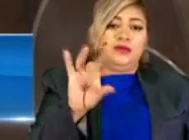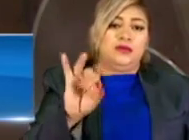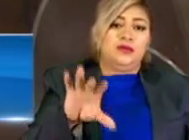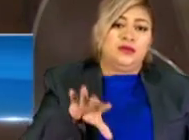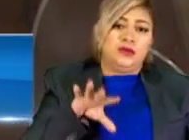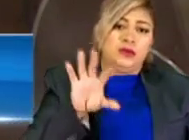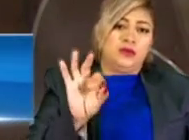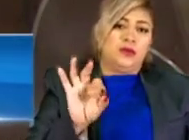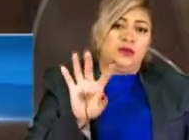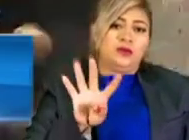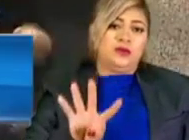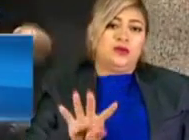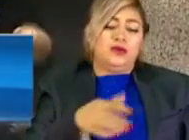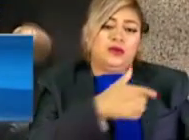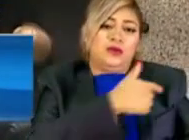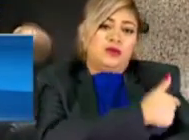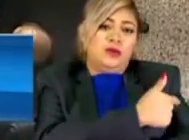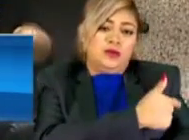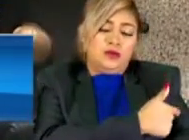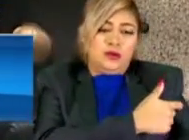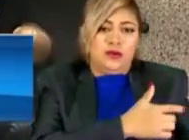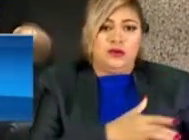6.297.894 dosis.